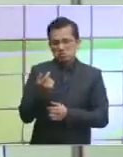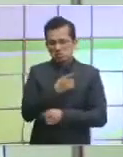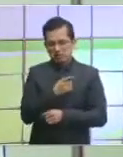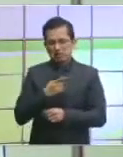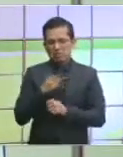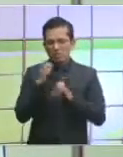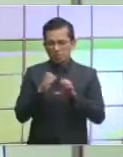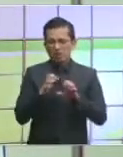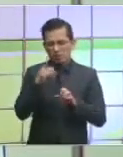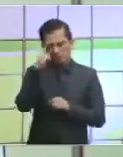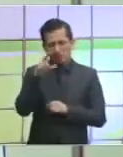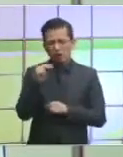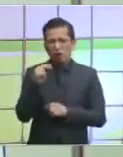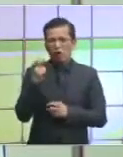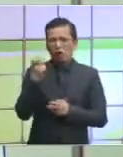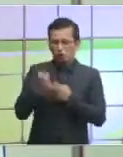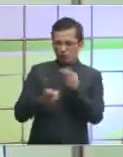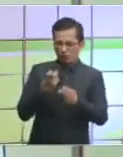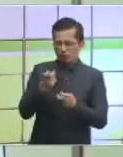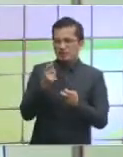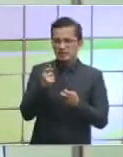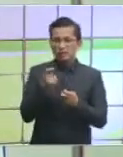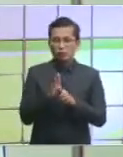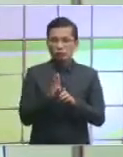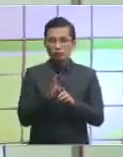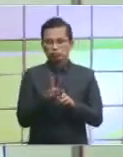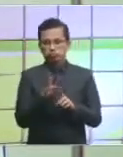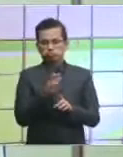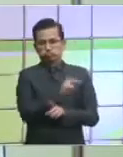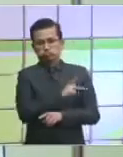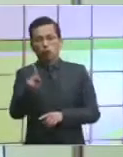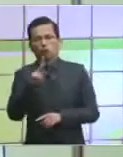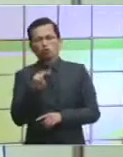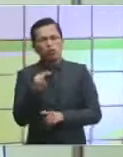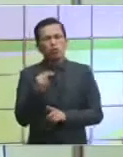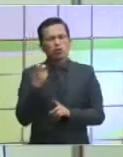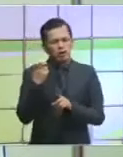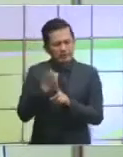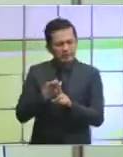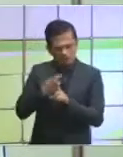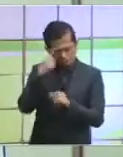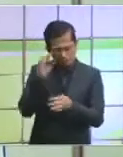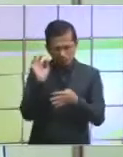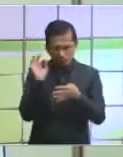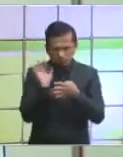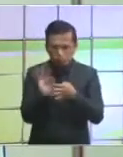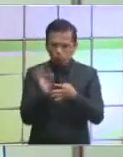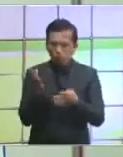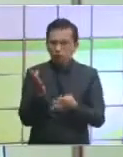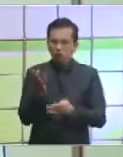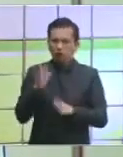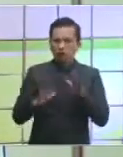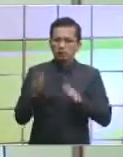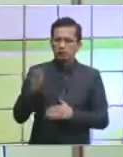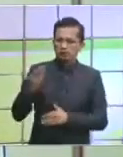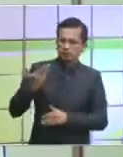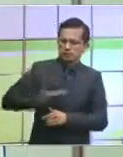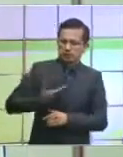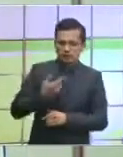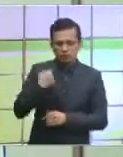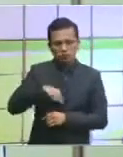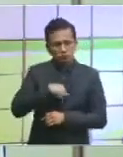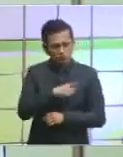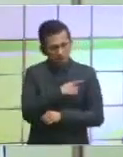no verlas como disparos generales sino como críticas muy puntuales donde se nos pide en algunos casos que cerremos que apretemos